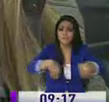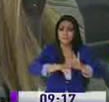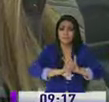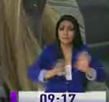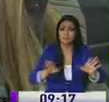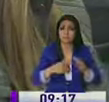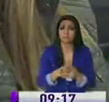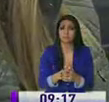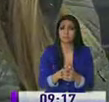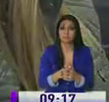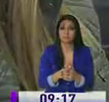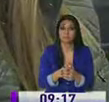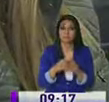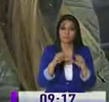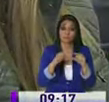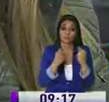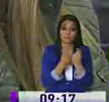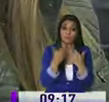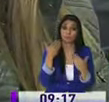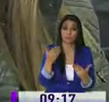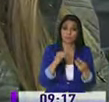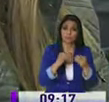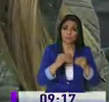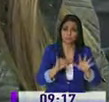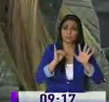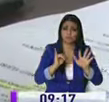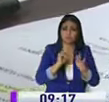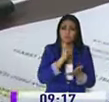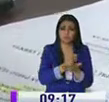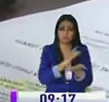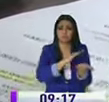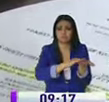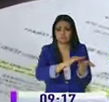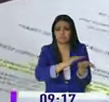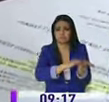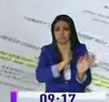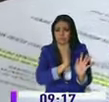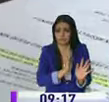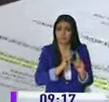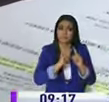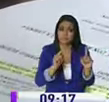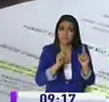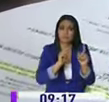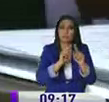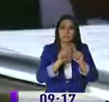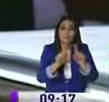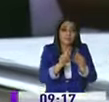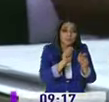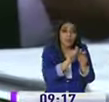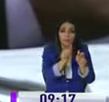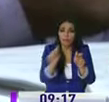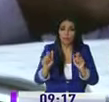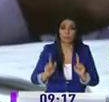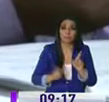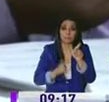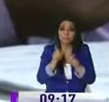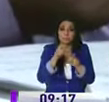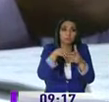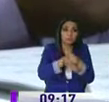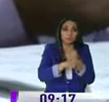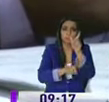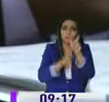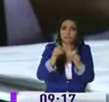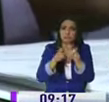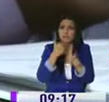sectores como el de lo social que hiciéramos están de acuerdo entregar una amnistía pero diferenciando los casos para evitar que entre los beneficiados se incluyen a